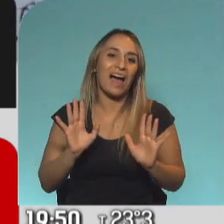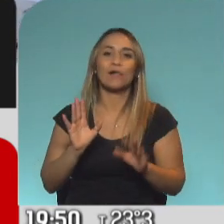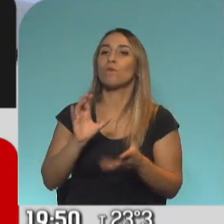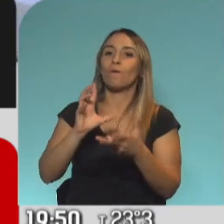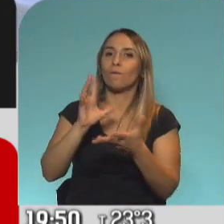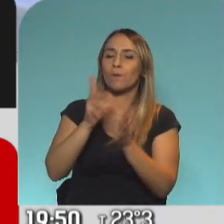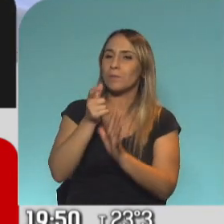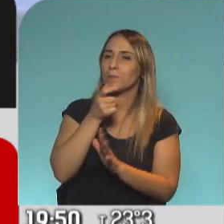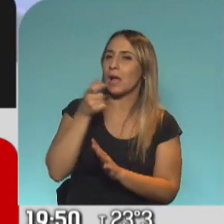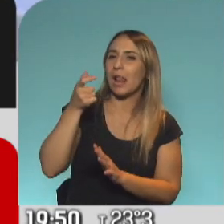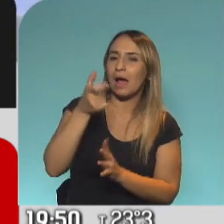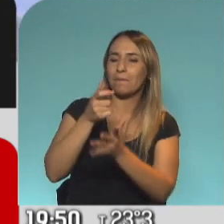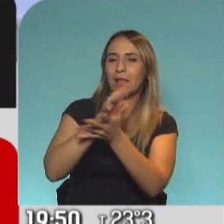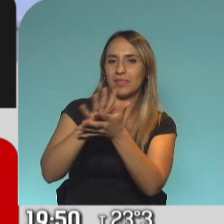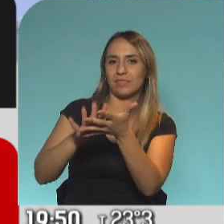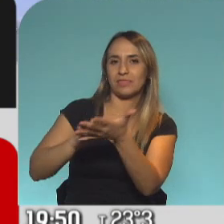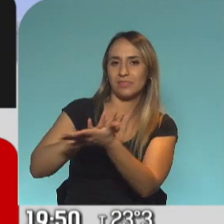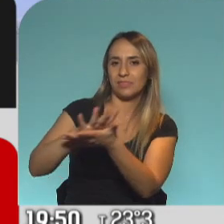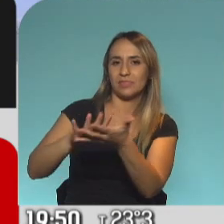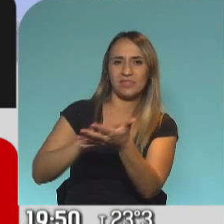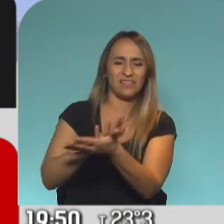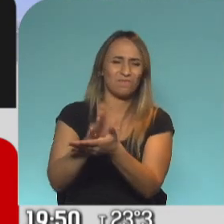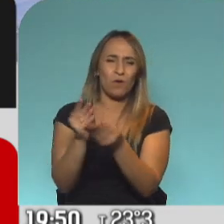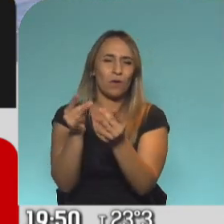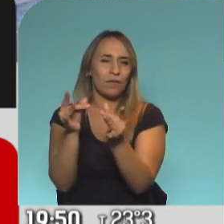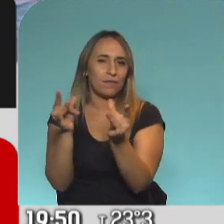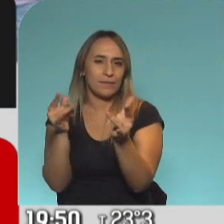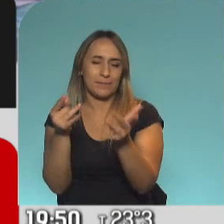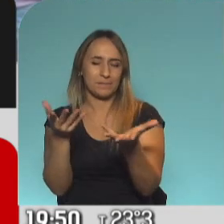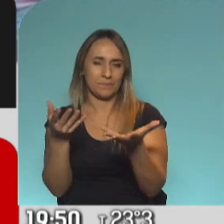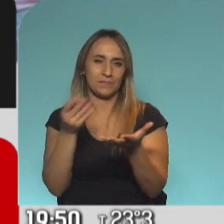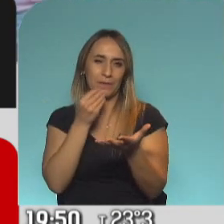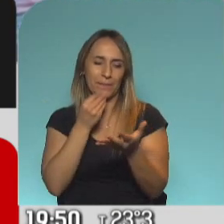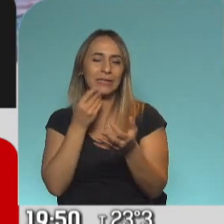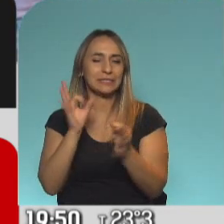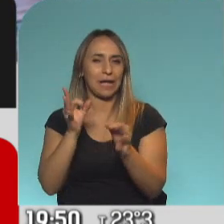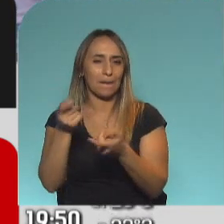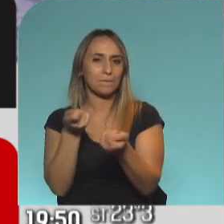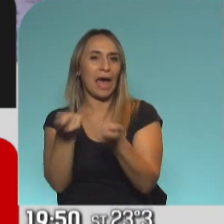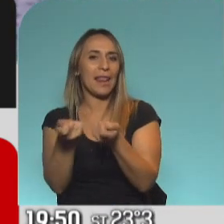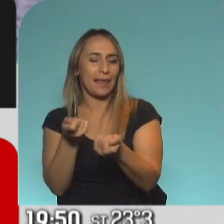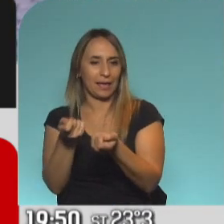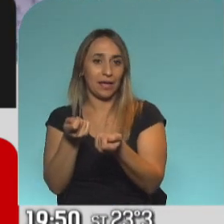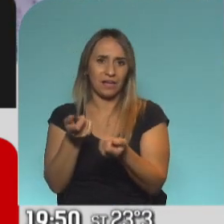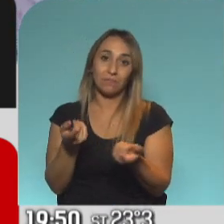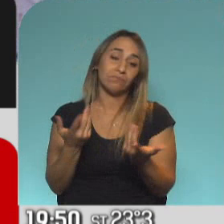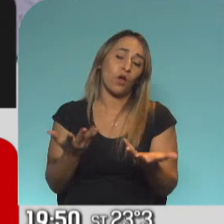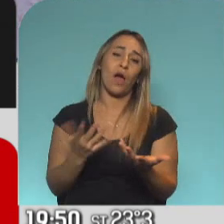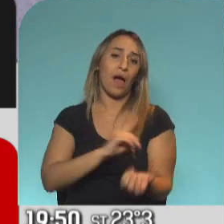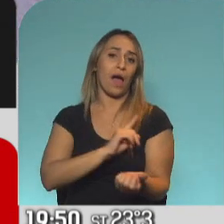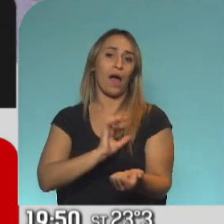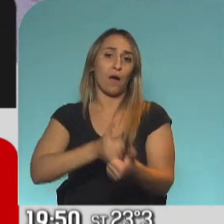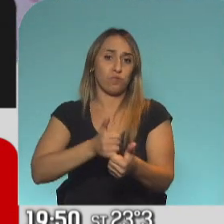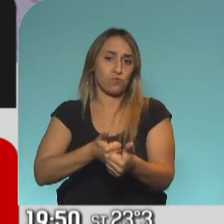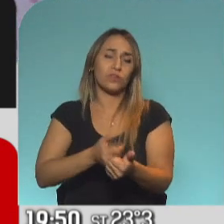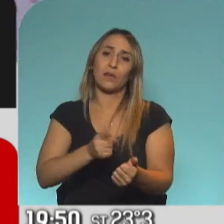palabra, son muy habilidosos. Sí, el abuso de poder, estamos hablando de un abuso de poder, estamos hablando de una niña, de un adulto que además era conocido